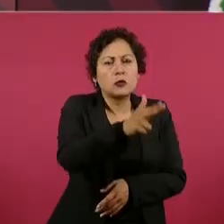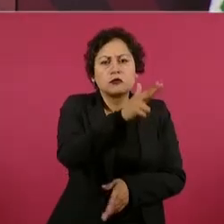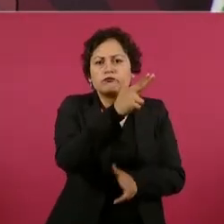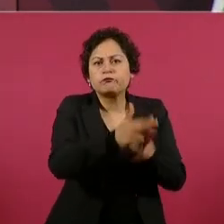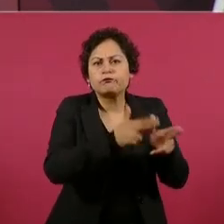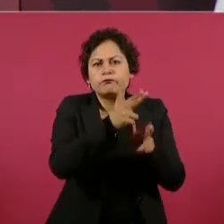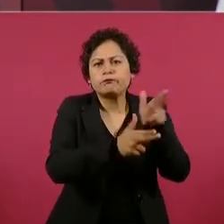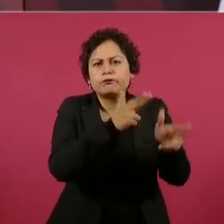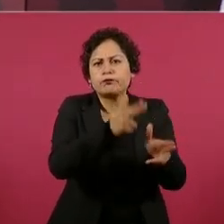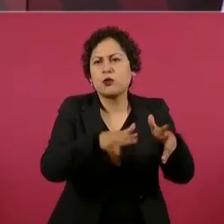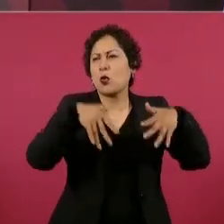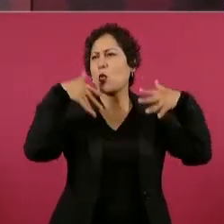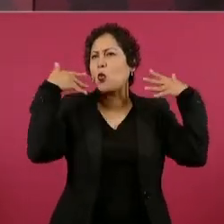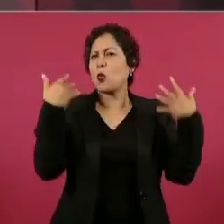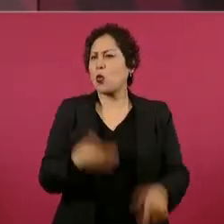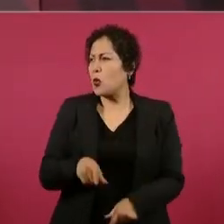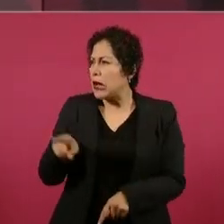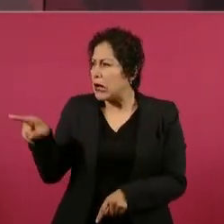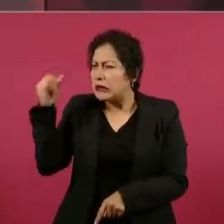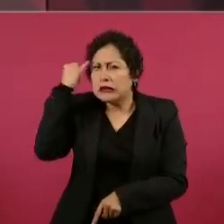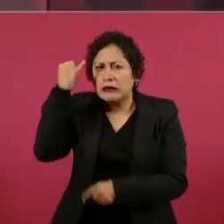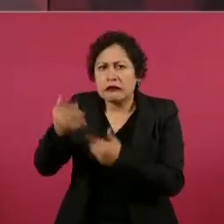es una gran obra.